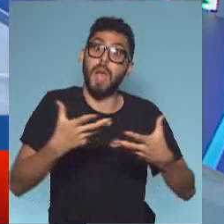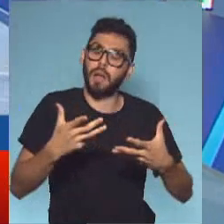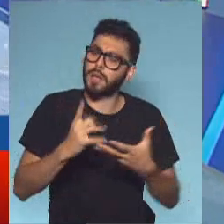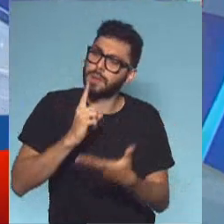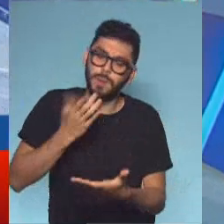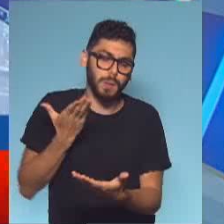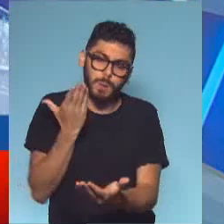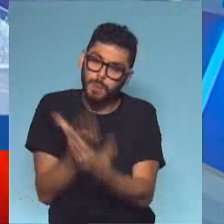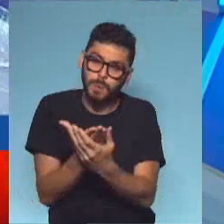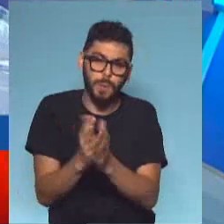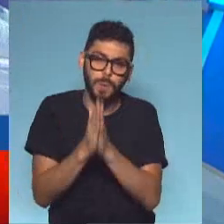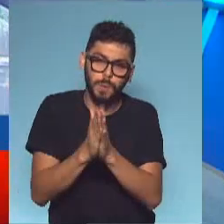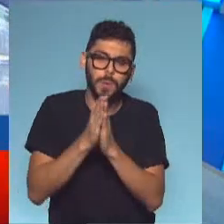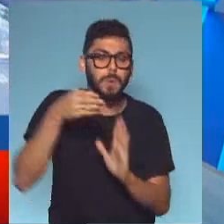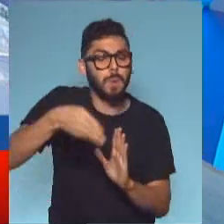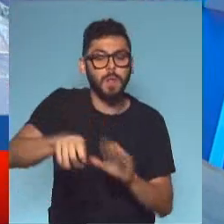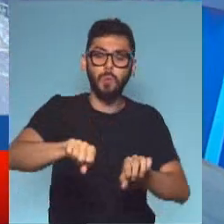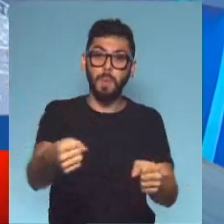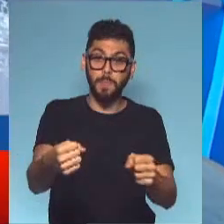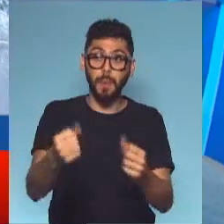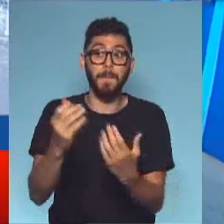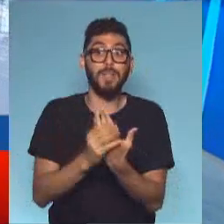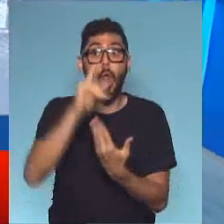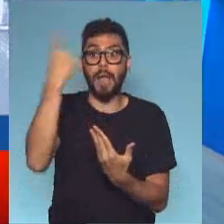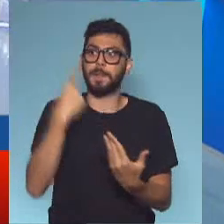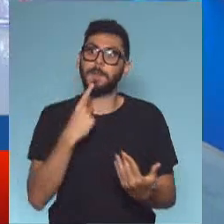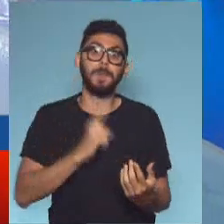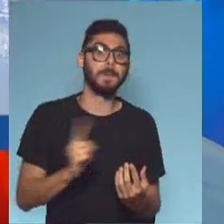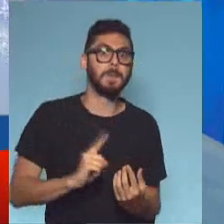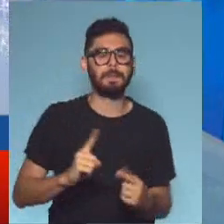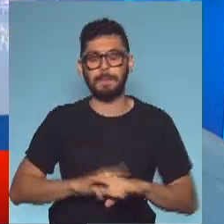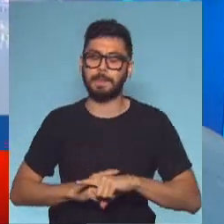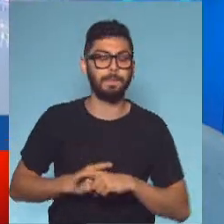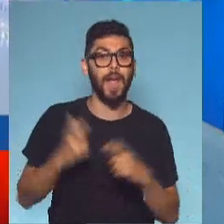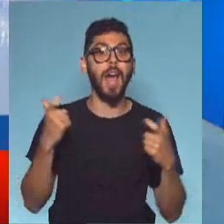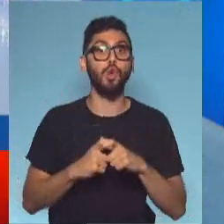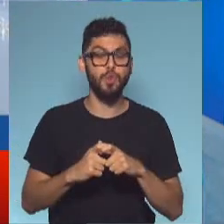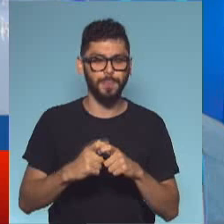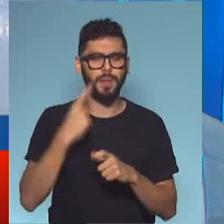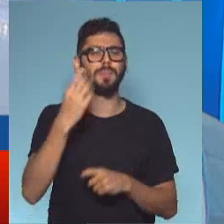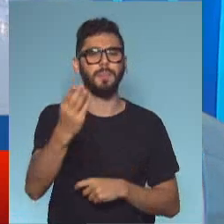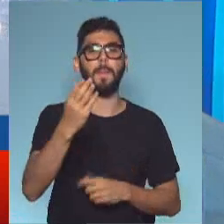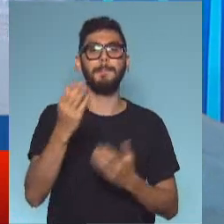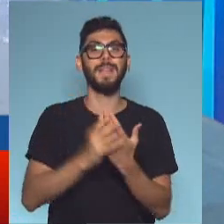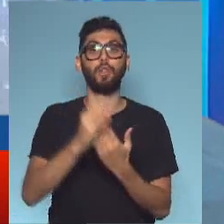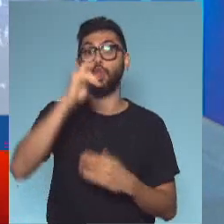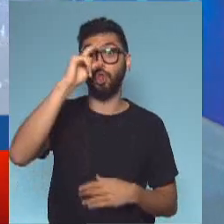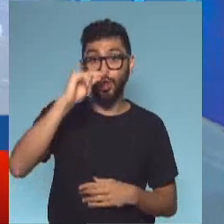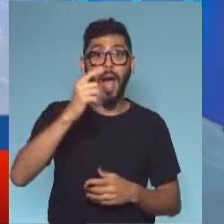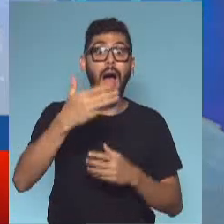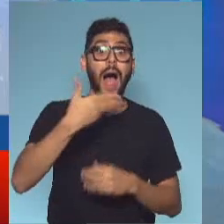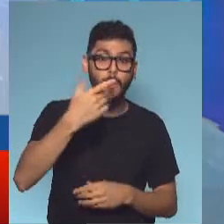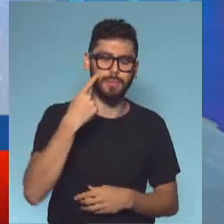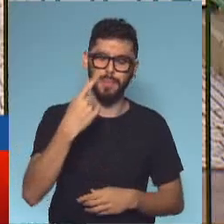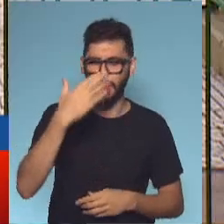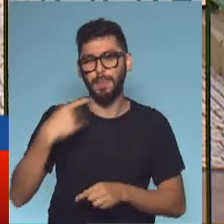presencialidad. No es lo que quiere el Ministerio de Educación de la Nación, por eso está manteniendo reuniones. Pero, ¿te parece que si querés escuchemos al ministro Nicolás Trota y seguimos desde ahí?